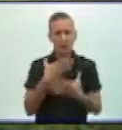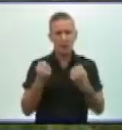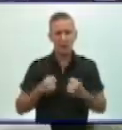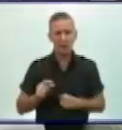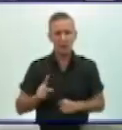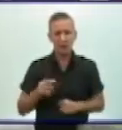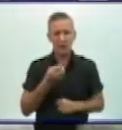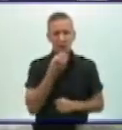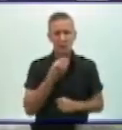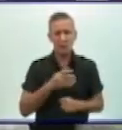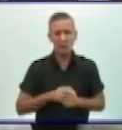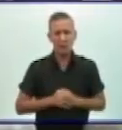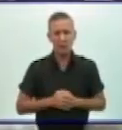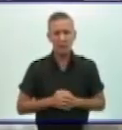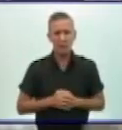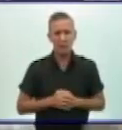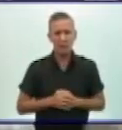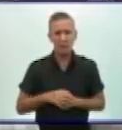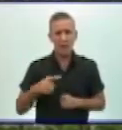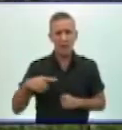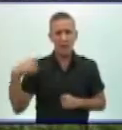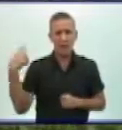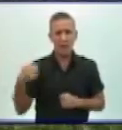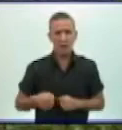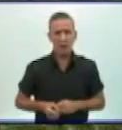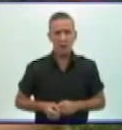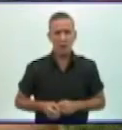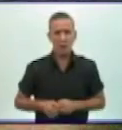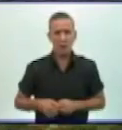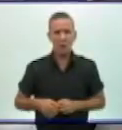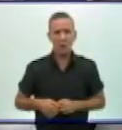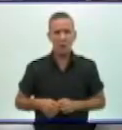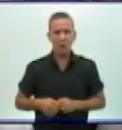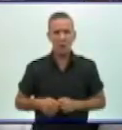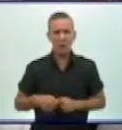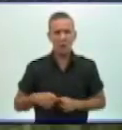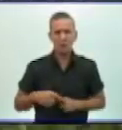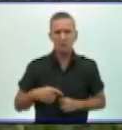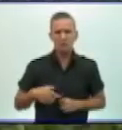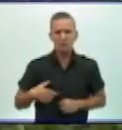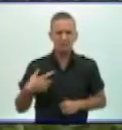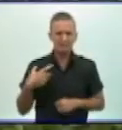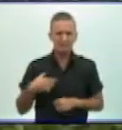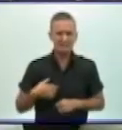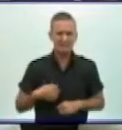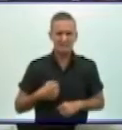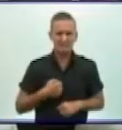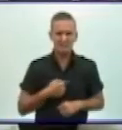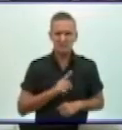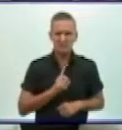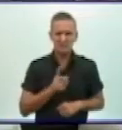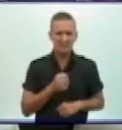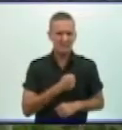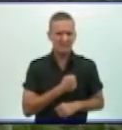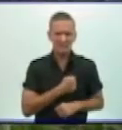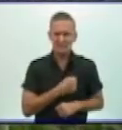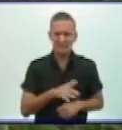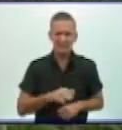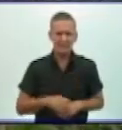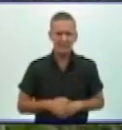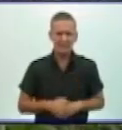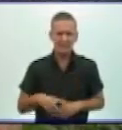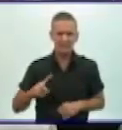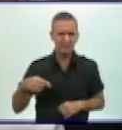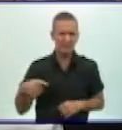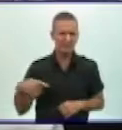¿Cuál ensayo? El del matutino del viernes, ¿tú no tienes que ir? No, hijo, no, yo no estoy para eso. Tremenda pasadera de pena. Además, después me dan tremendo chucho por